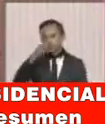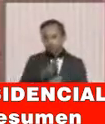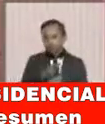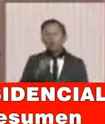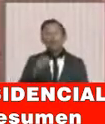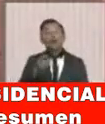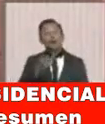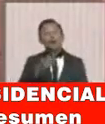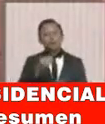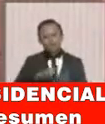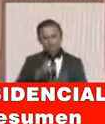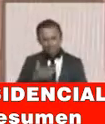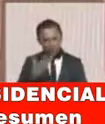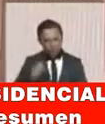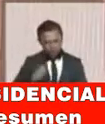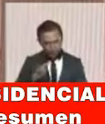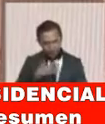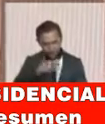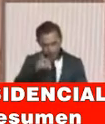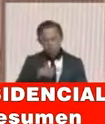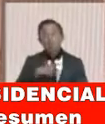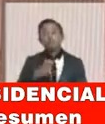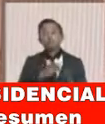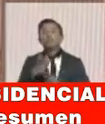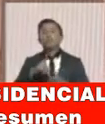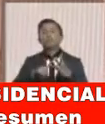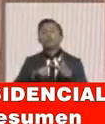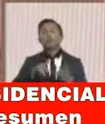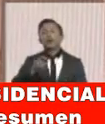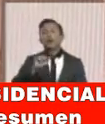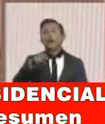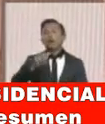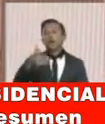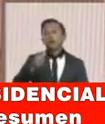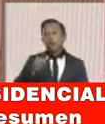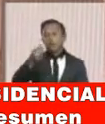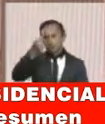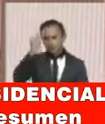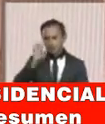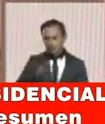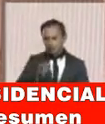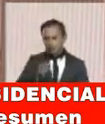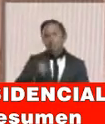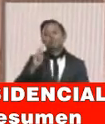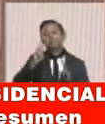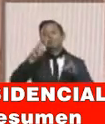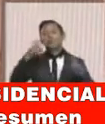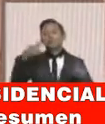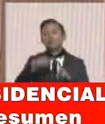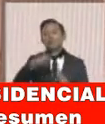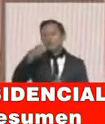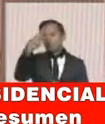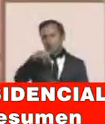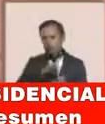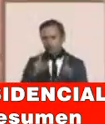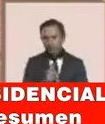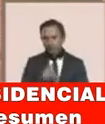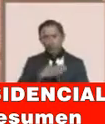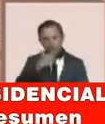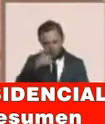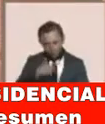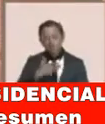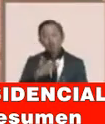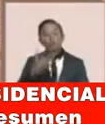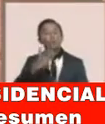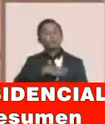fue televisado a nivel nacional y visto en las redes sociales por millones de mexicanos, dentro de un formato nuevo